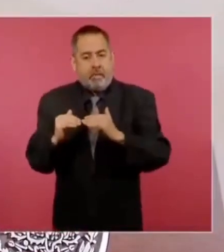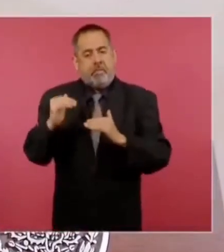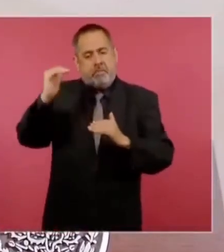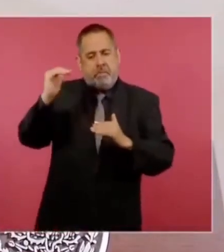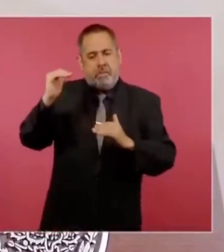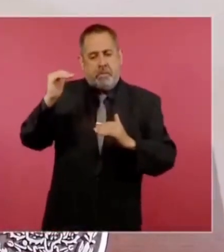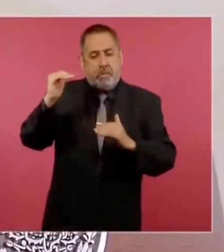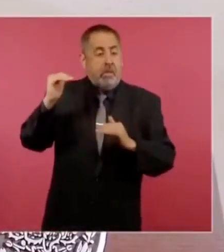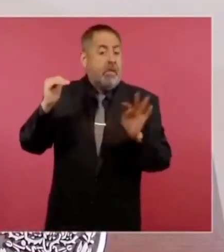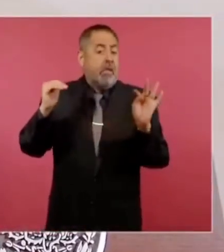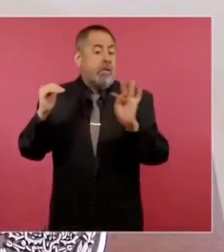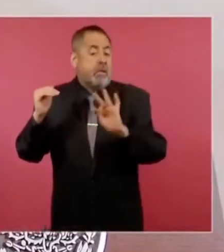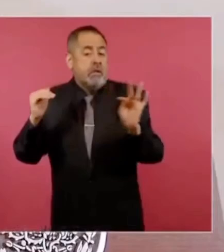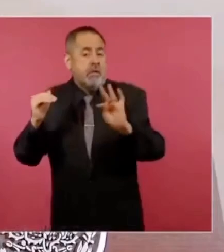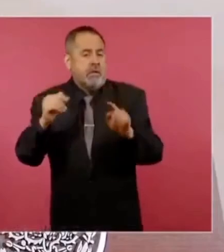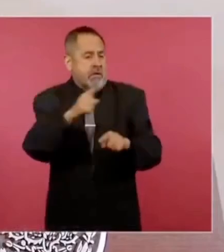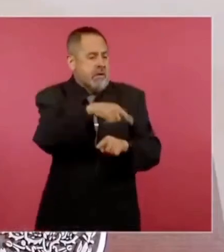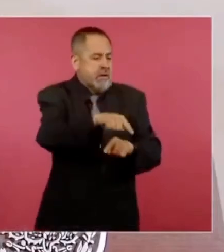a lo mejor